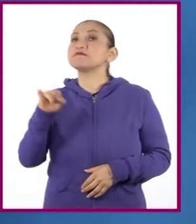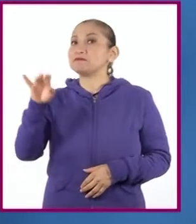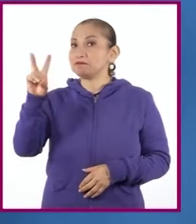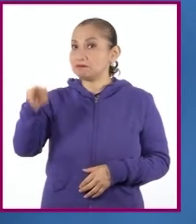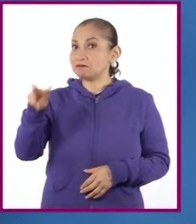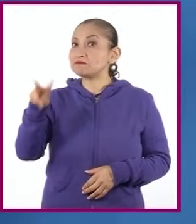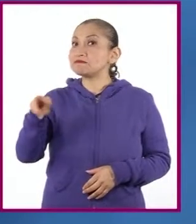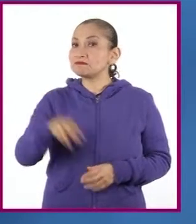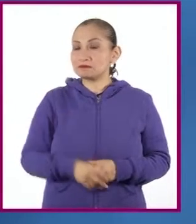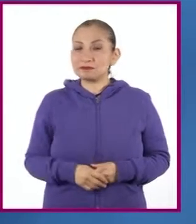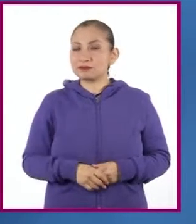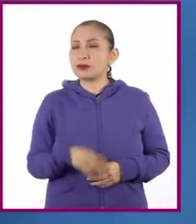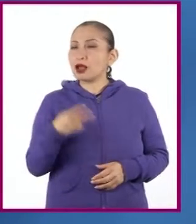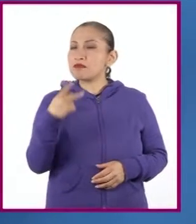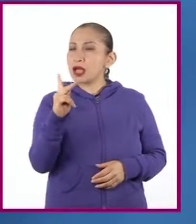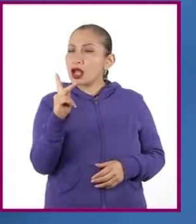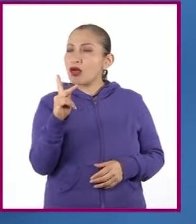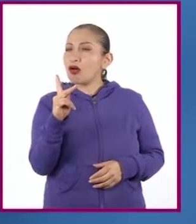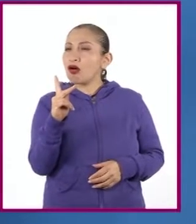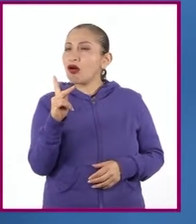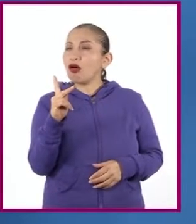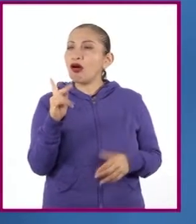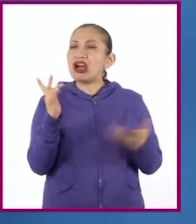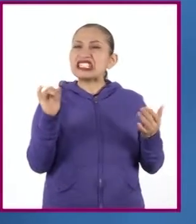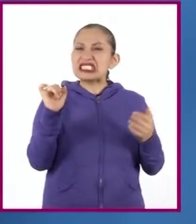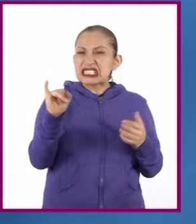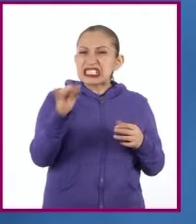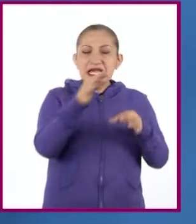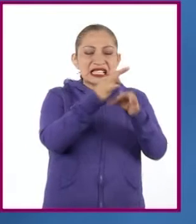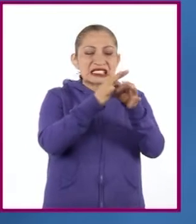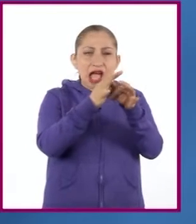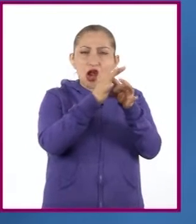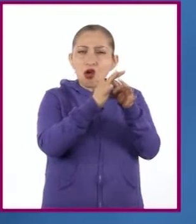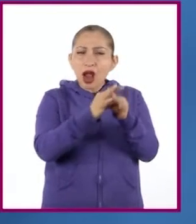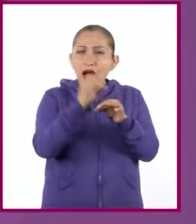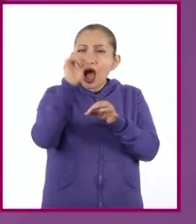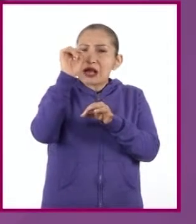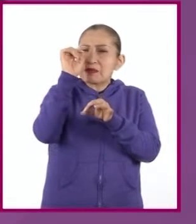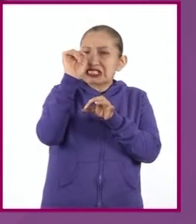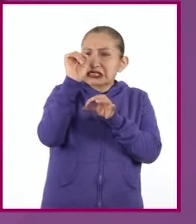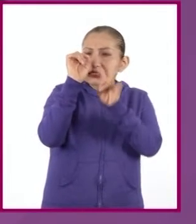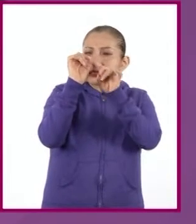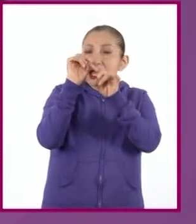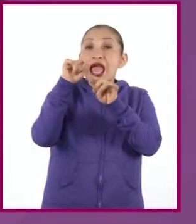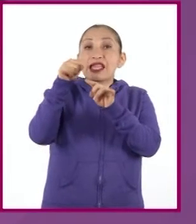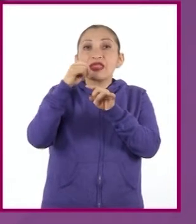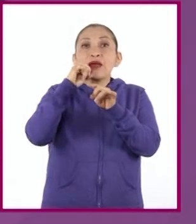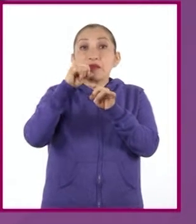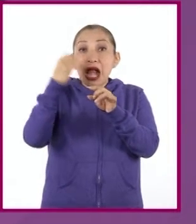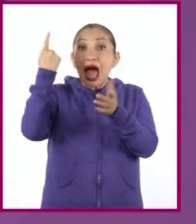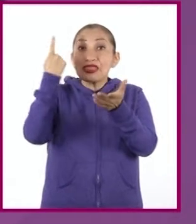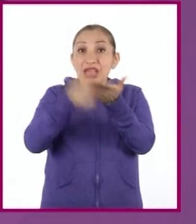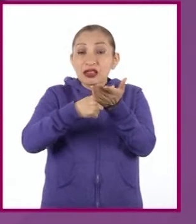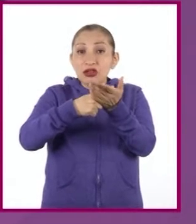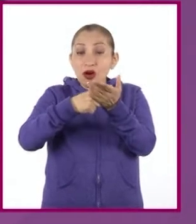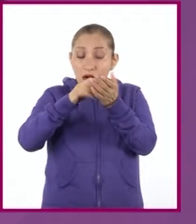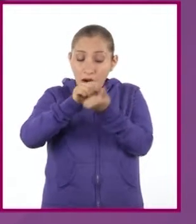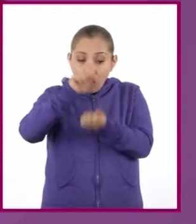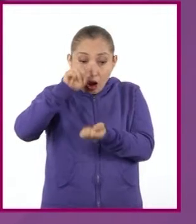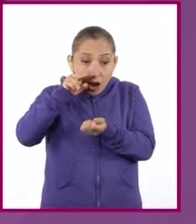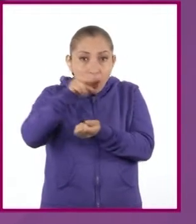Enrique, pero a pesar de que las células son pequeñitas, ellas a su vez están conformadas